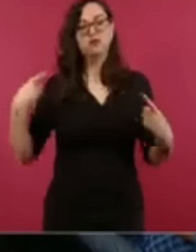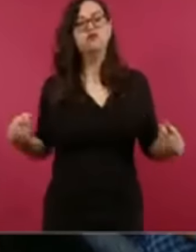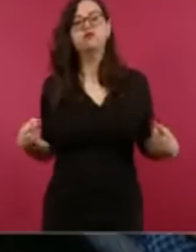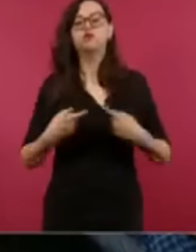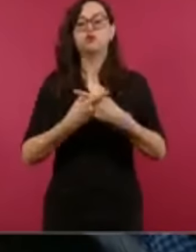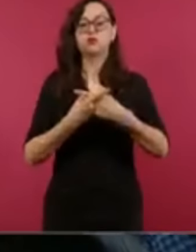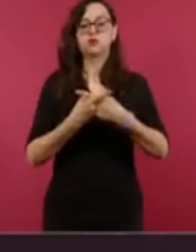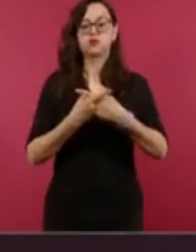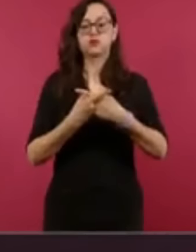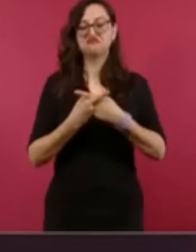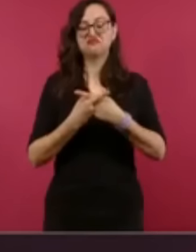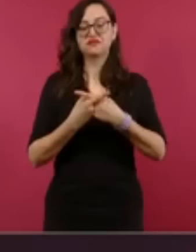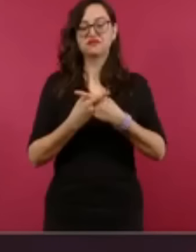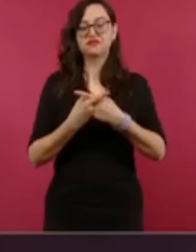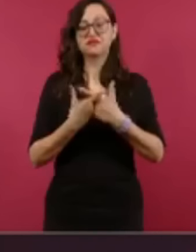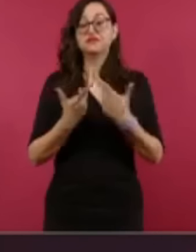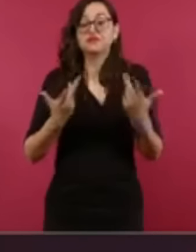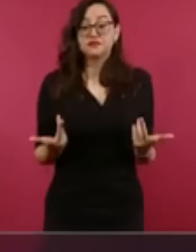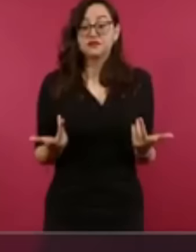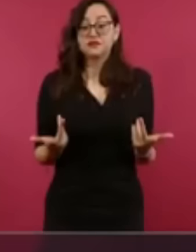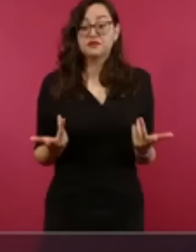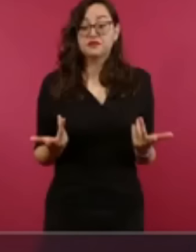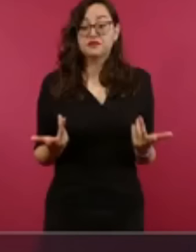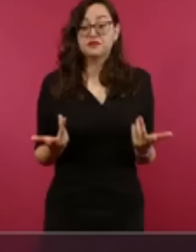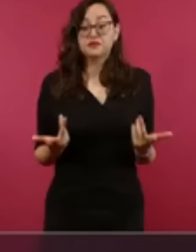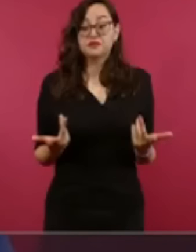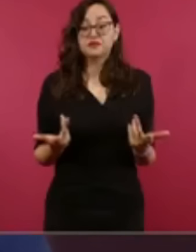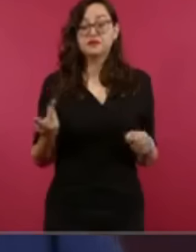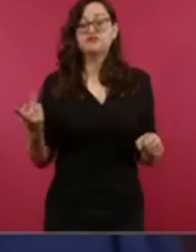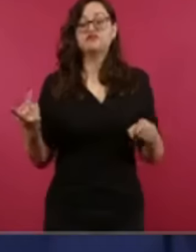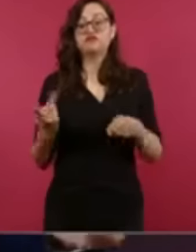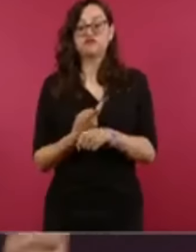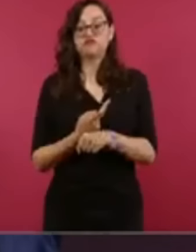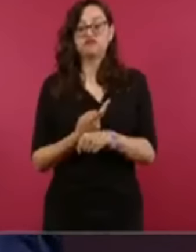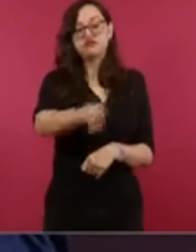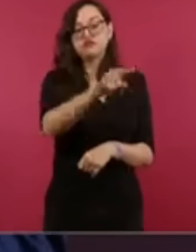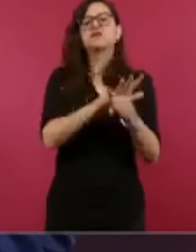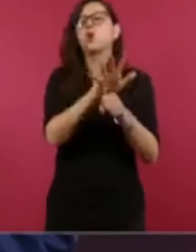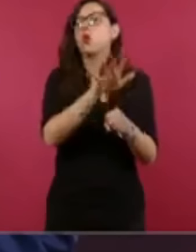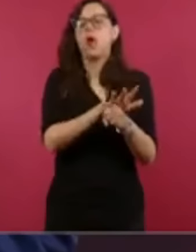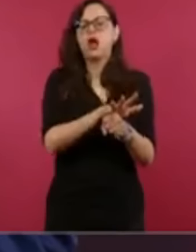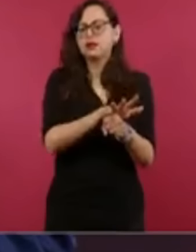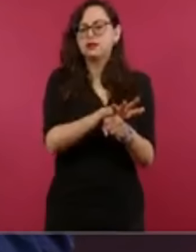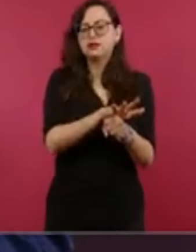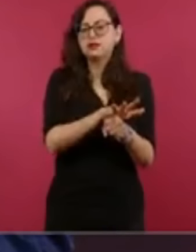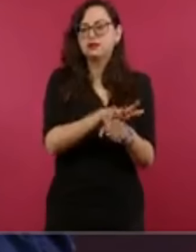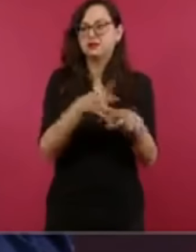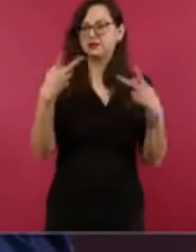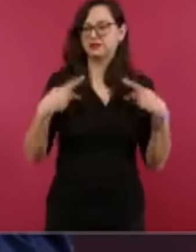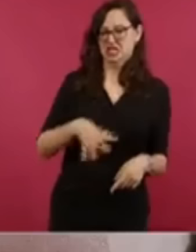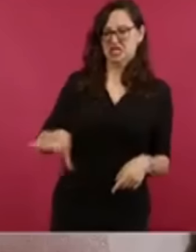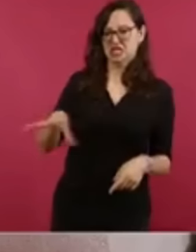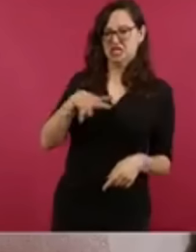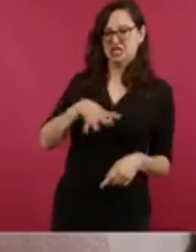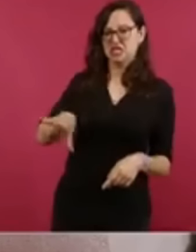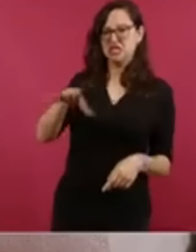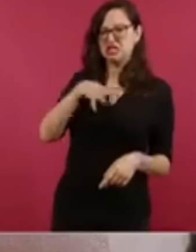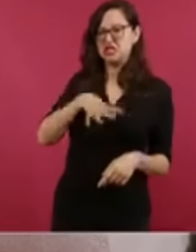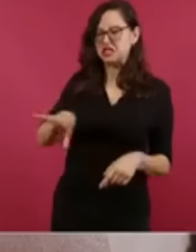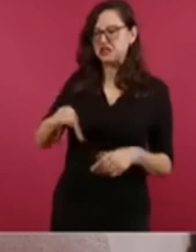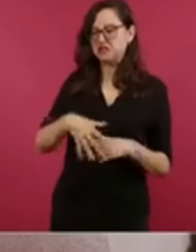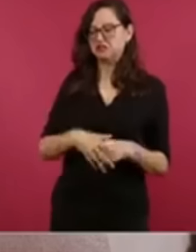pensar, su forma de ser, que en esencia consiste en despreciar al pueblo, a la gente, pensar que